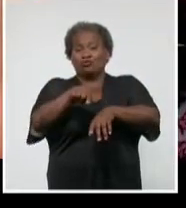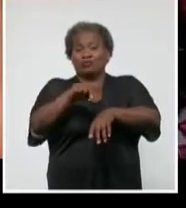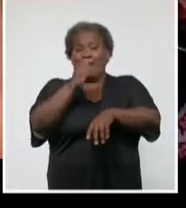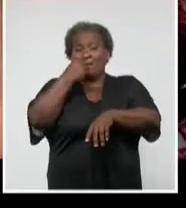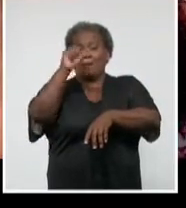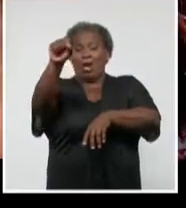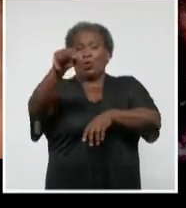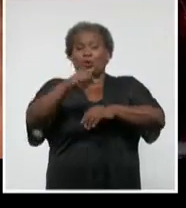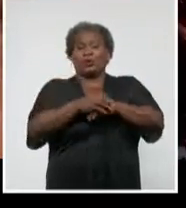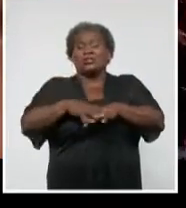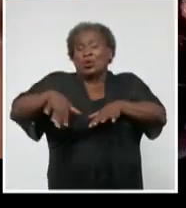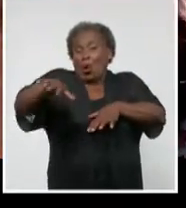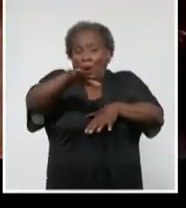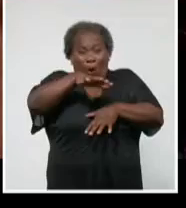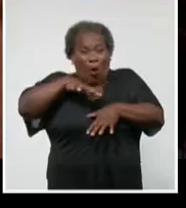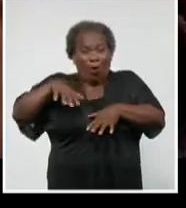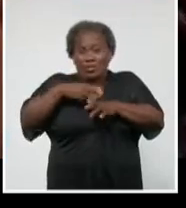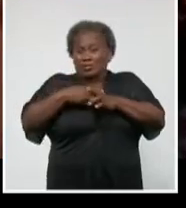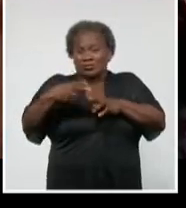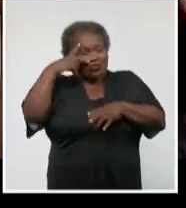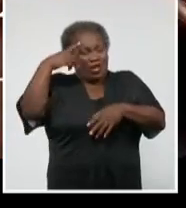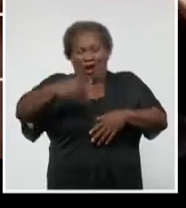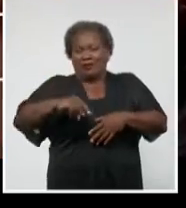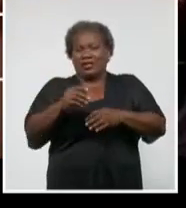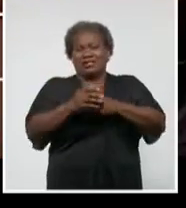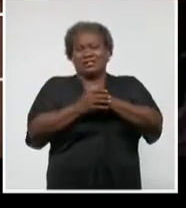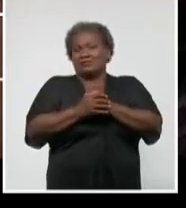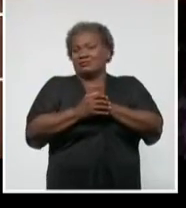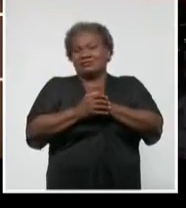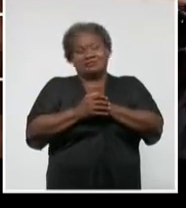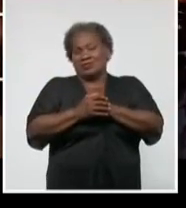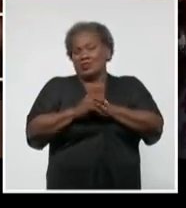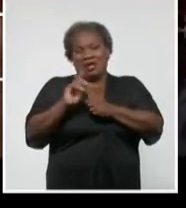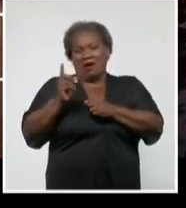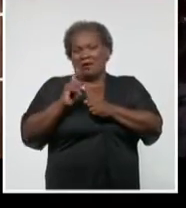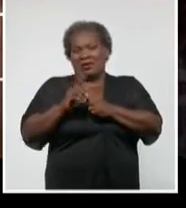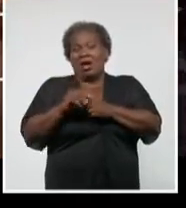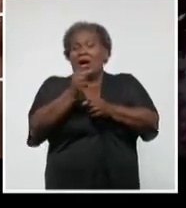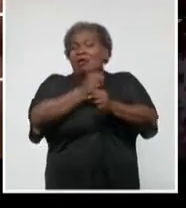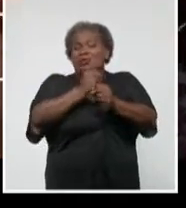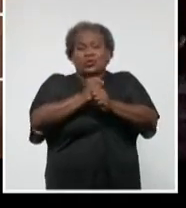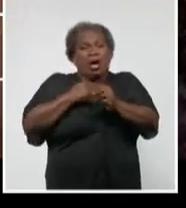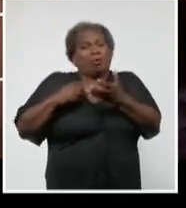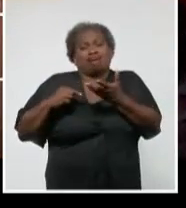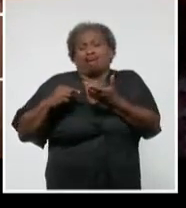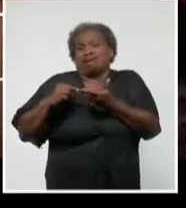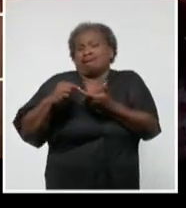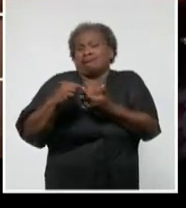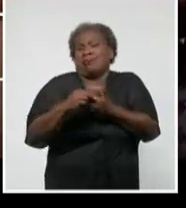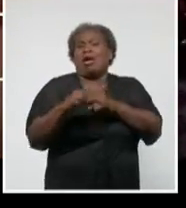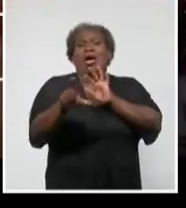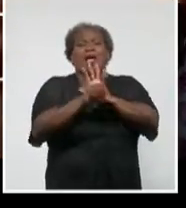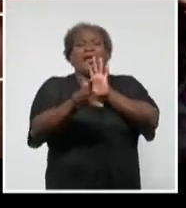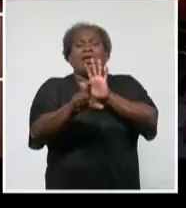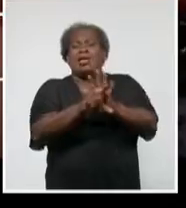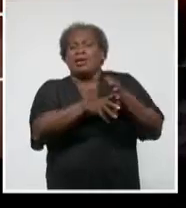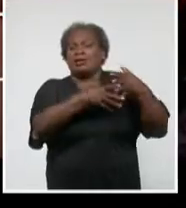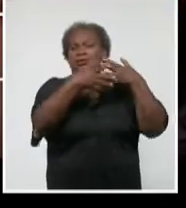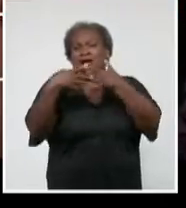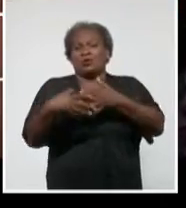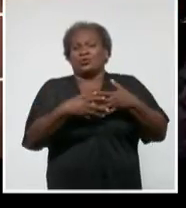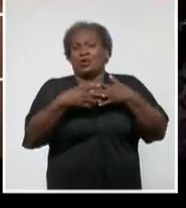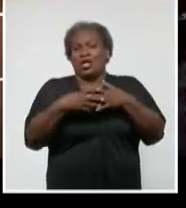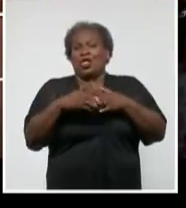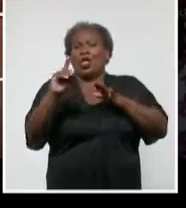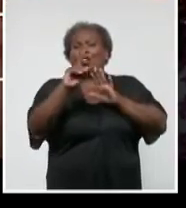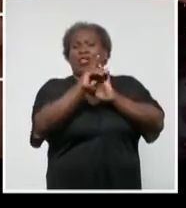Se arman toda esta historia porque no saben, no tienen, han utilizado todo lo posible, leyes de Estados Unidos, decretos de